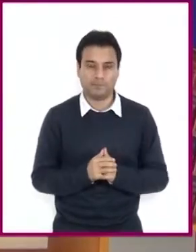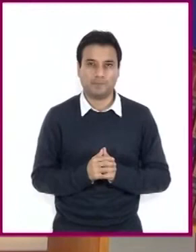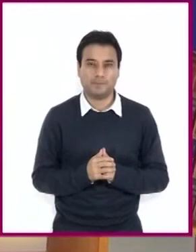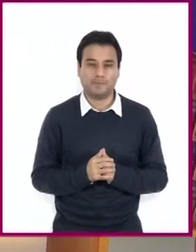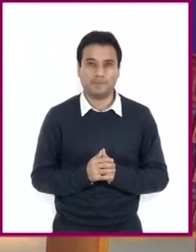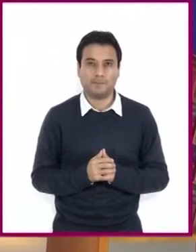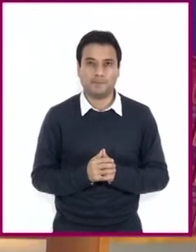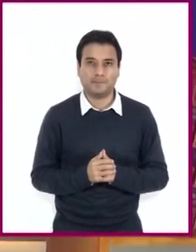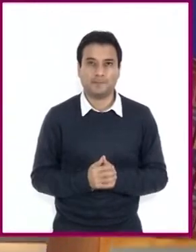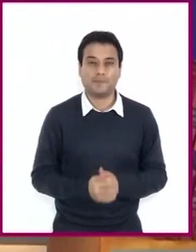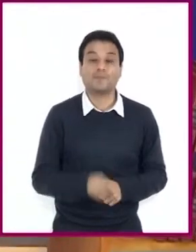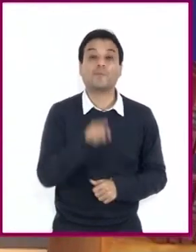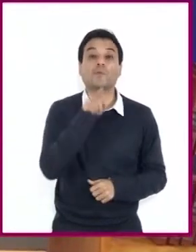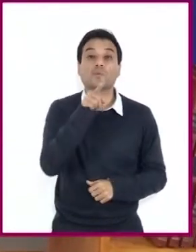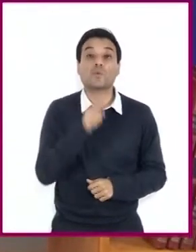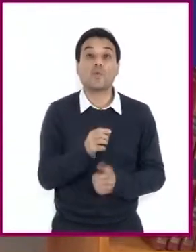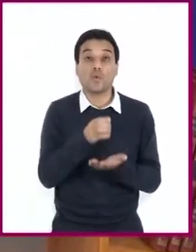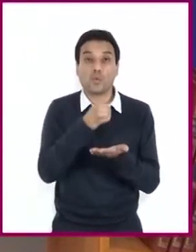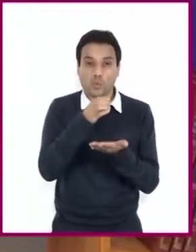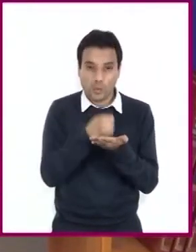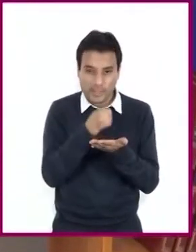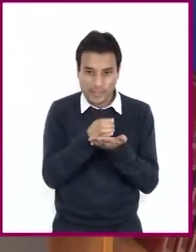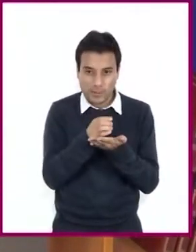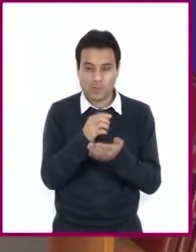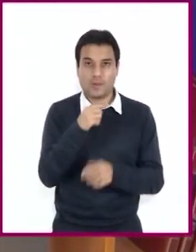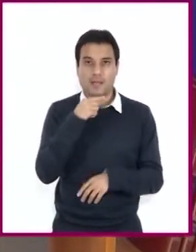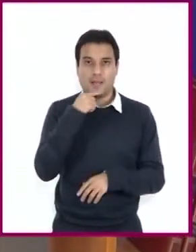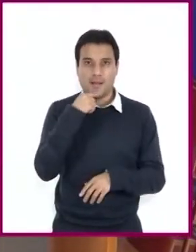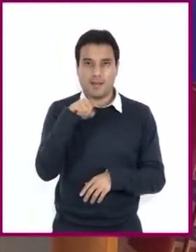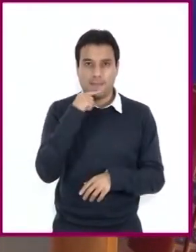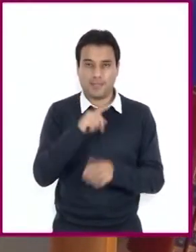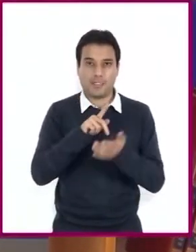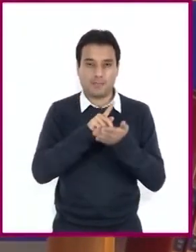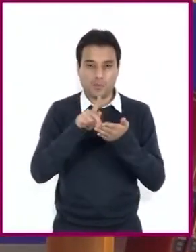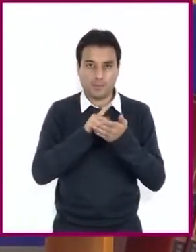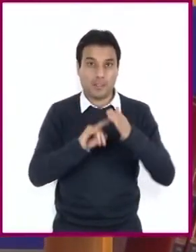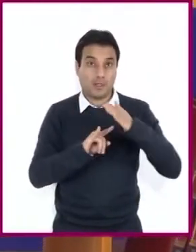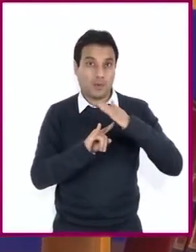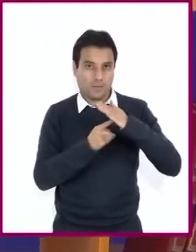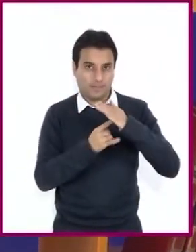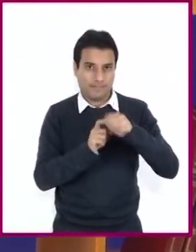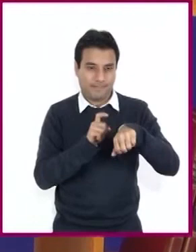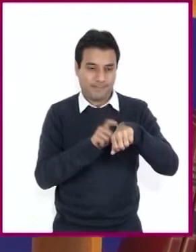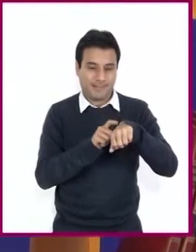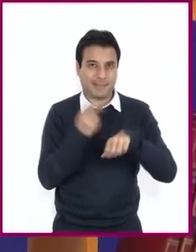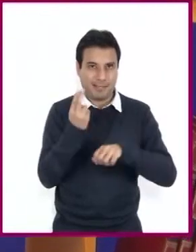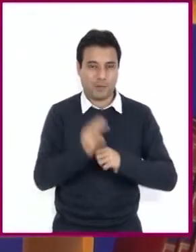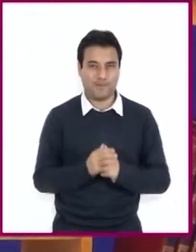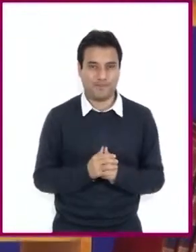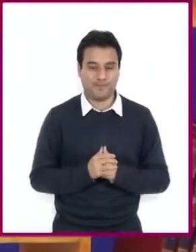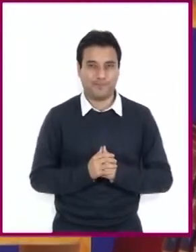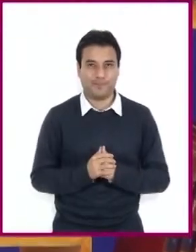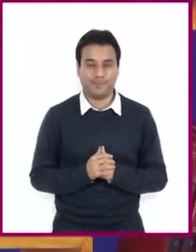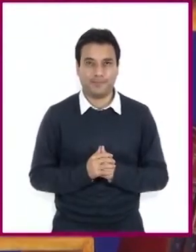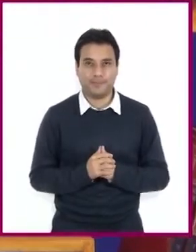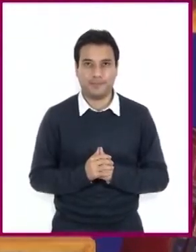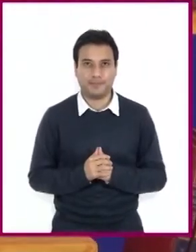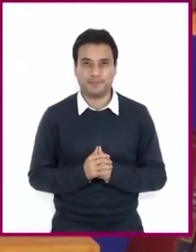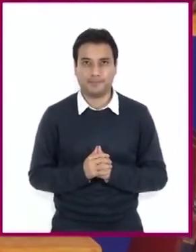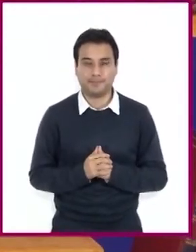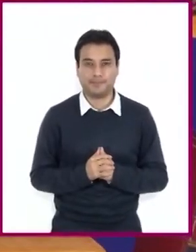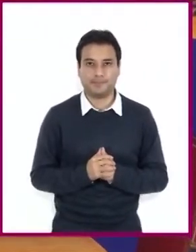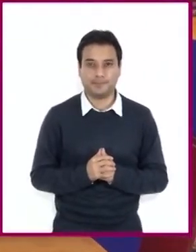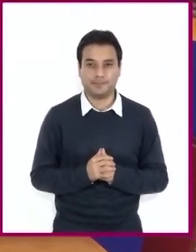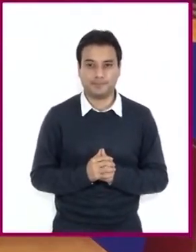la mano su cuaderno, lápiz o bolígrafo y un reloj con cronómetro, cuando esto sea posible. Por